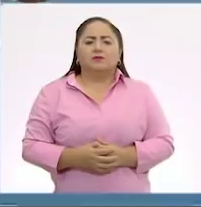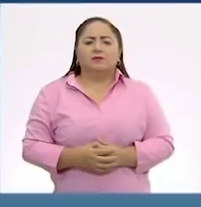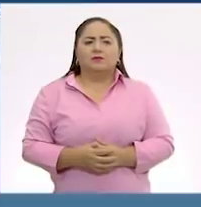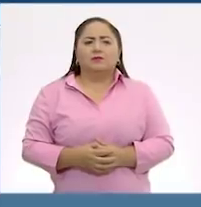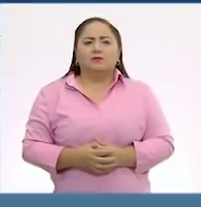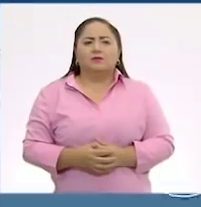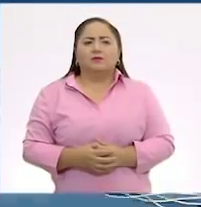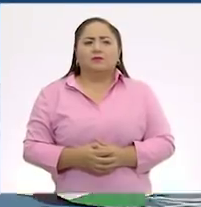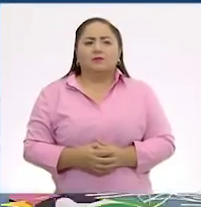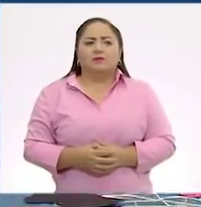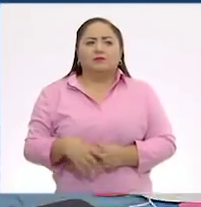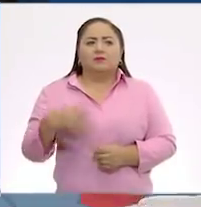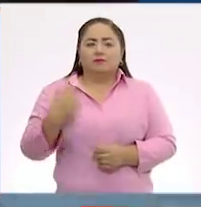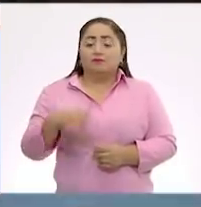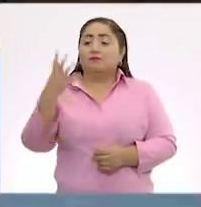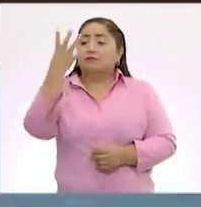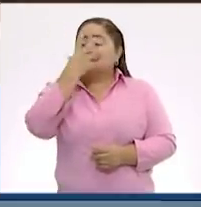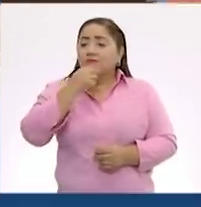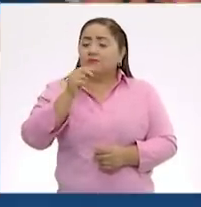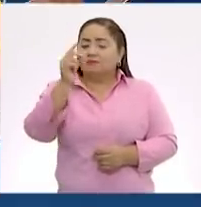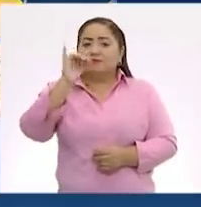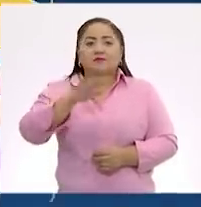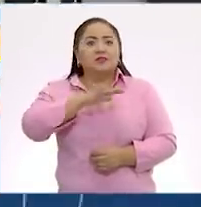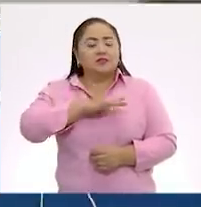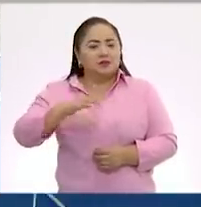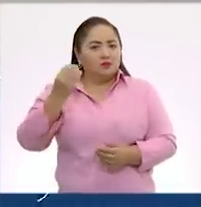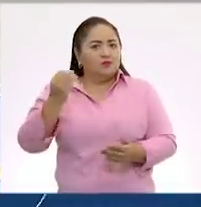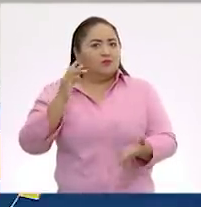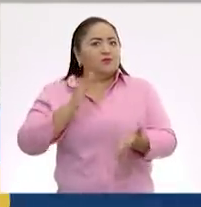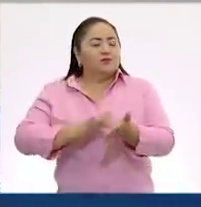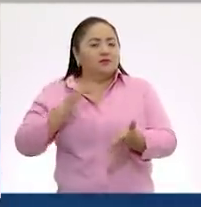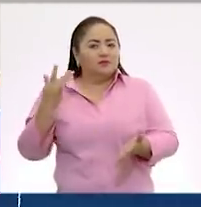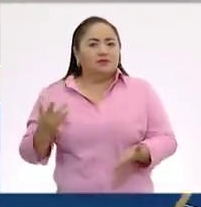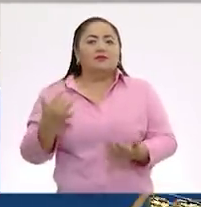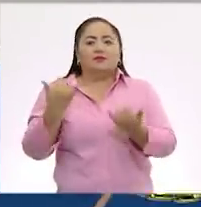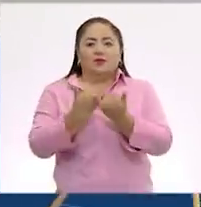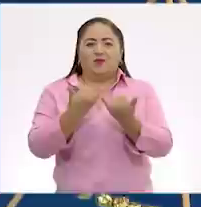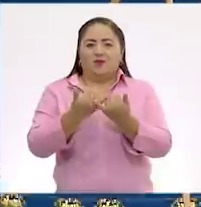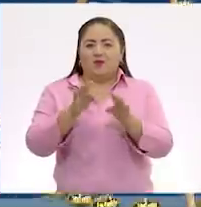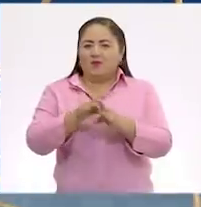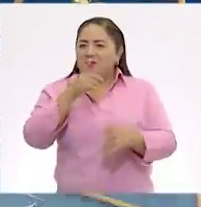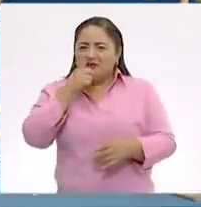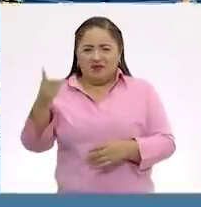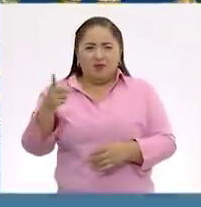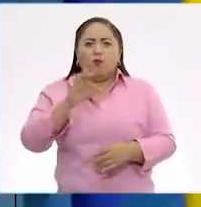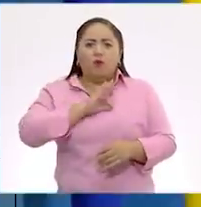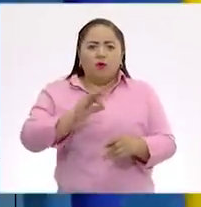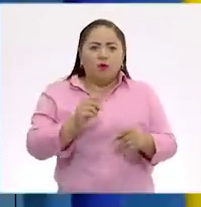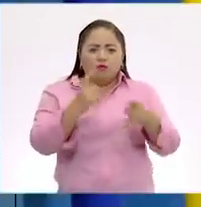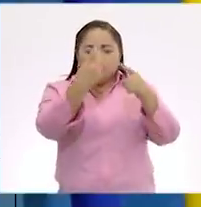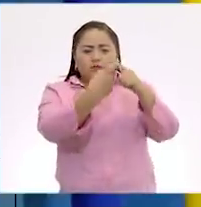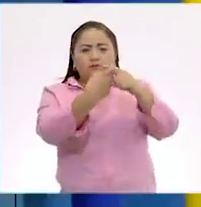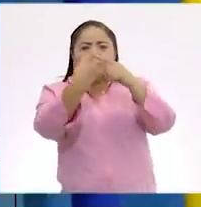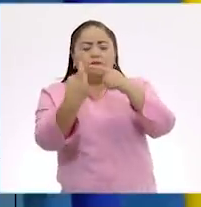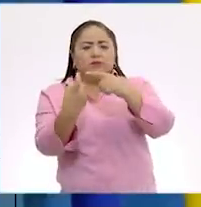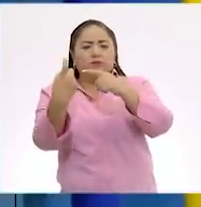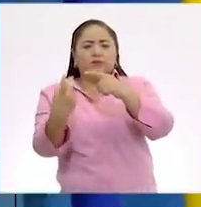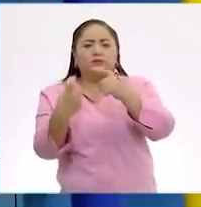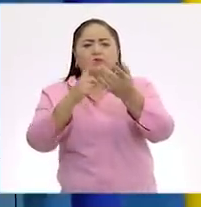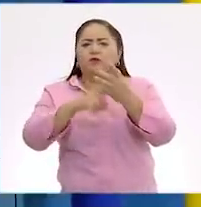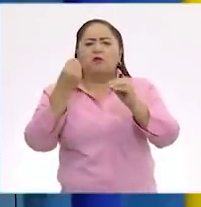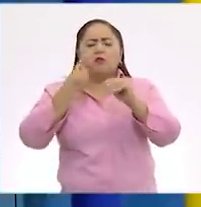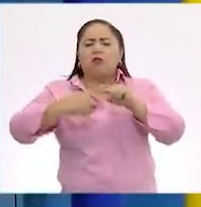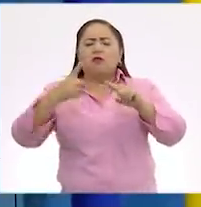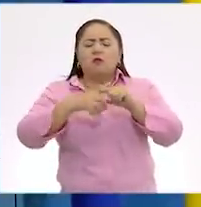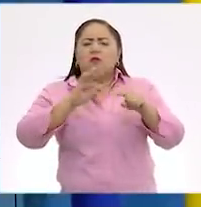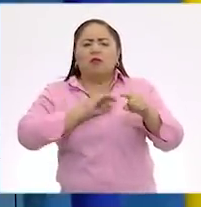Está increíble, maestra. Está muchas increíble. Gracias. Y como nos dice, podemos colocarle pues la cantidad de